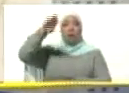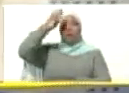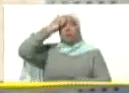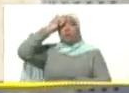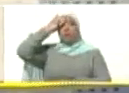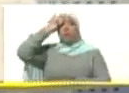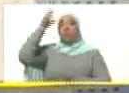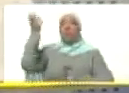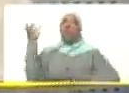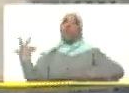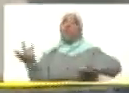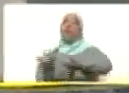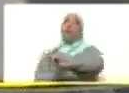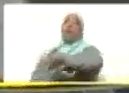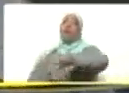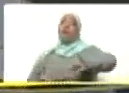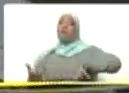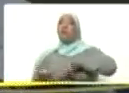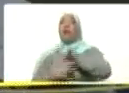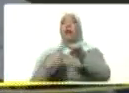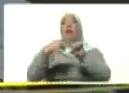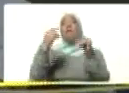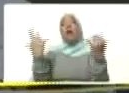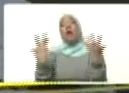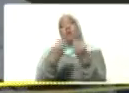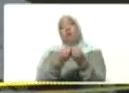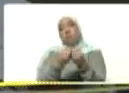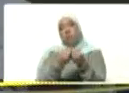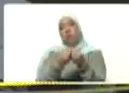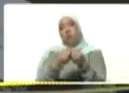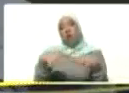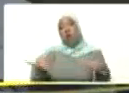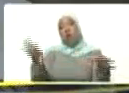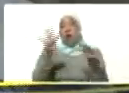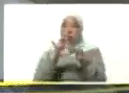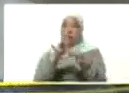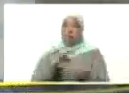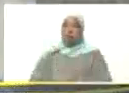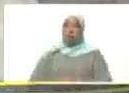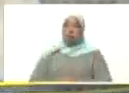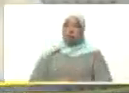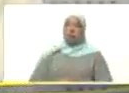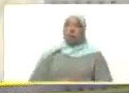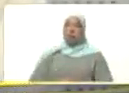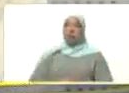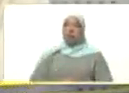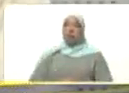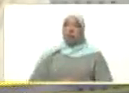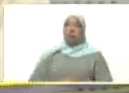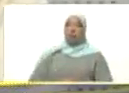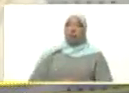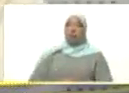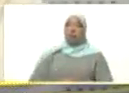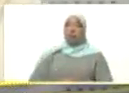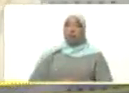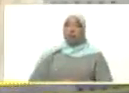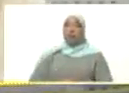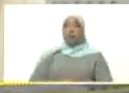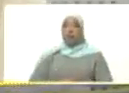de dificultades. Pero aquí estamos juntos, unidos y cada vez más.